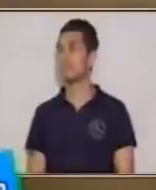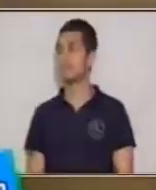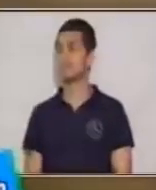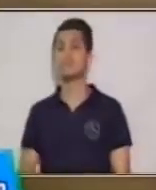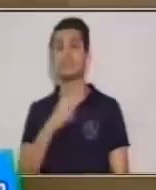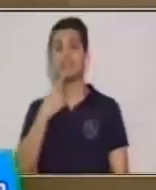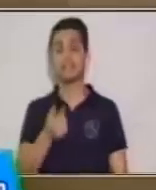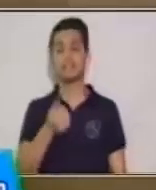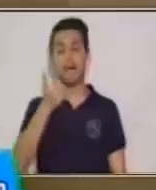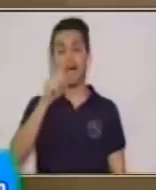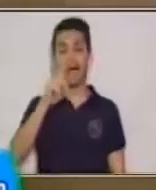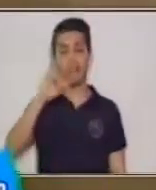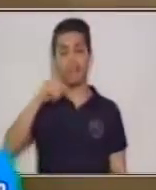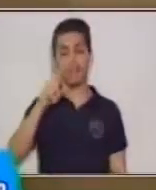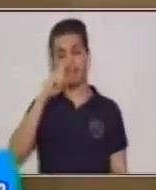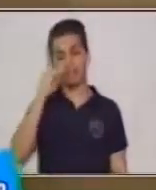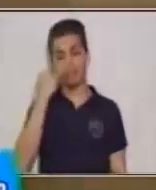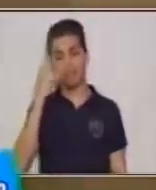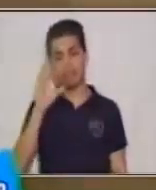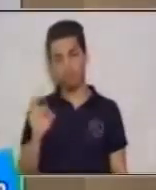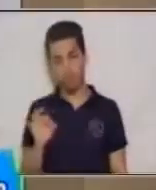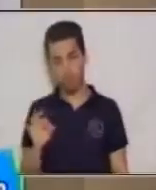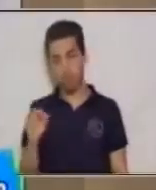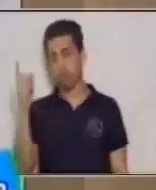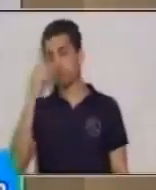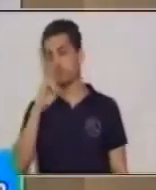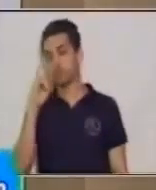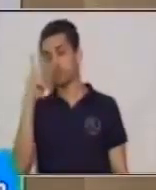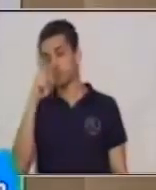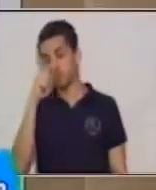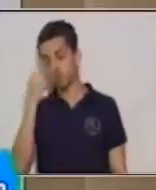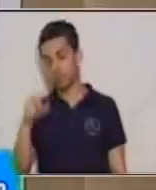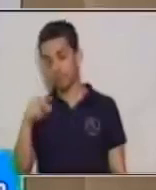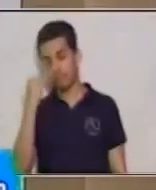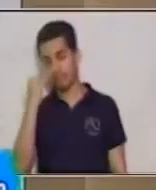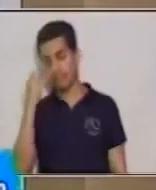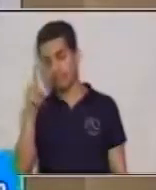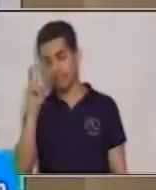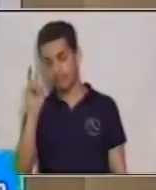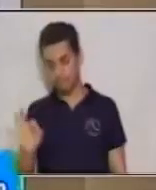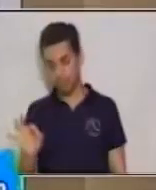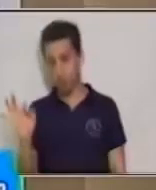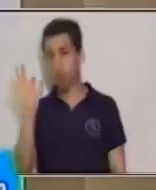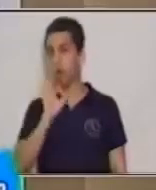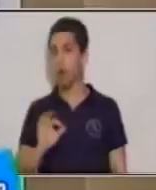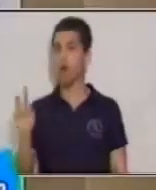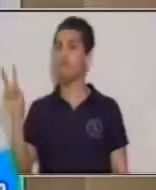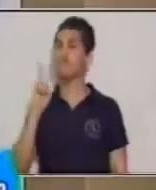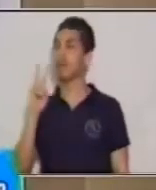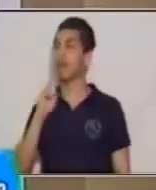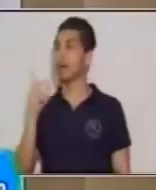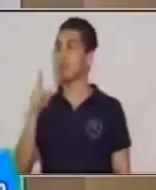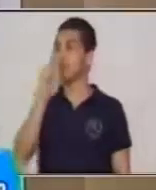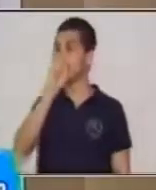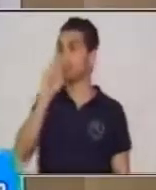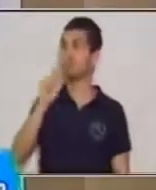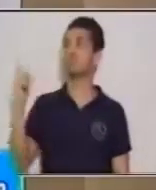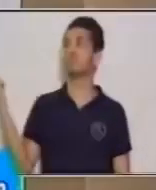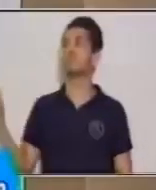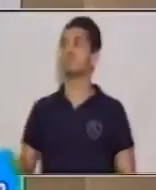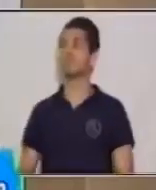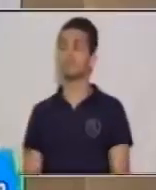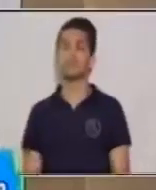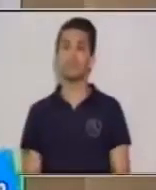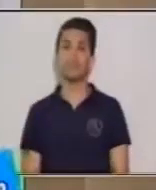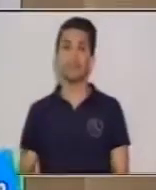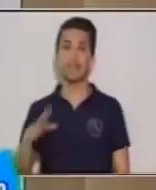Adjetivo, sustantivo o verbo. Escribe las palabras en la columna correcta. Bien. Tengo un cuadro